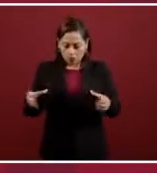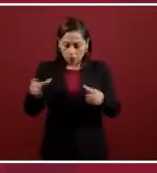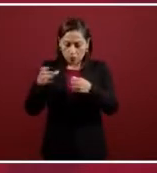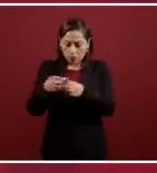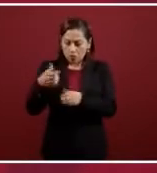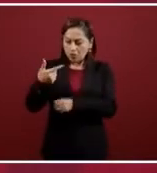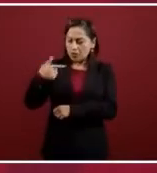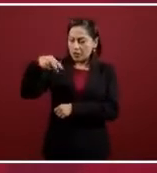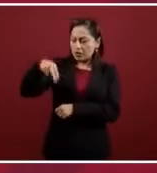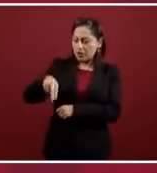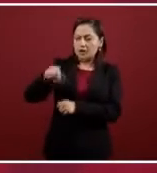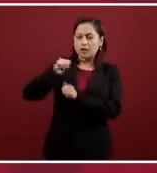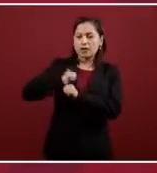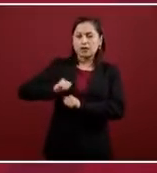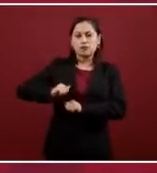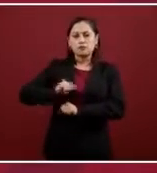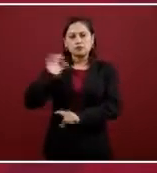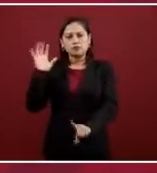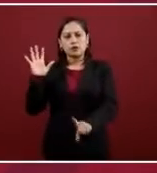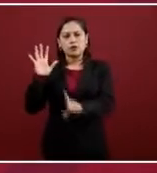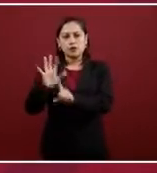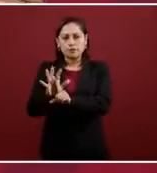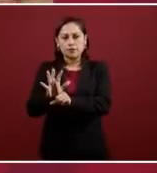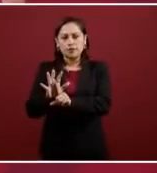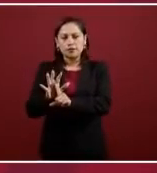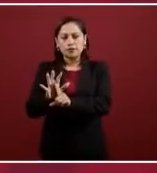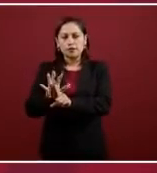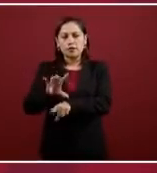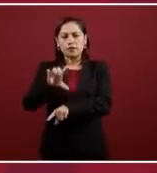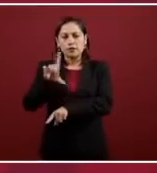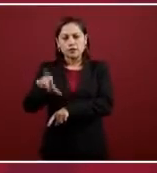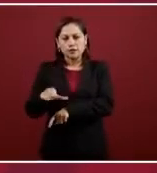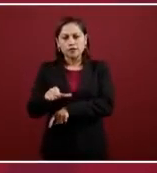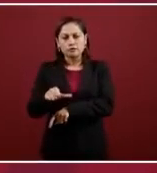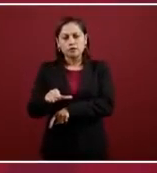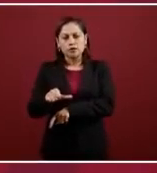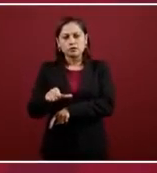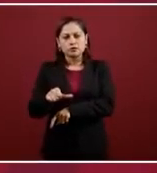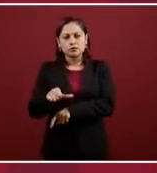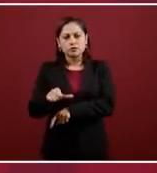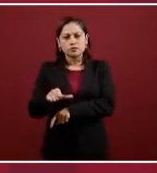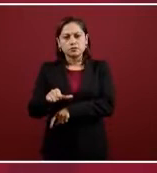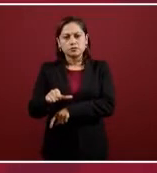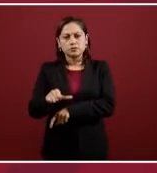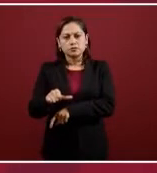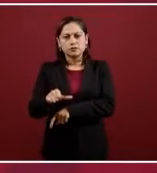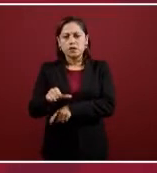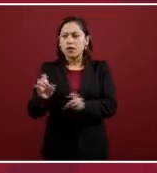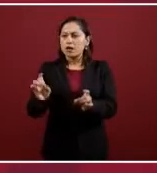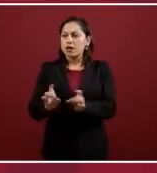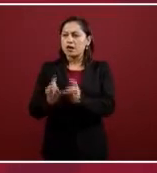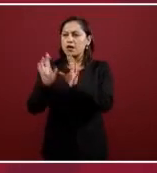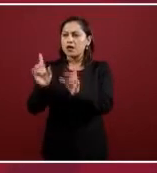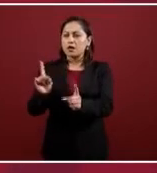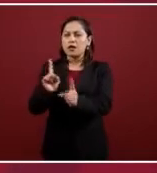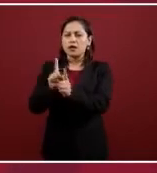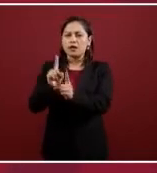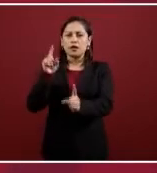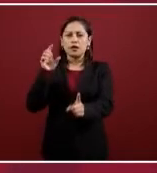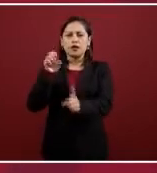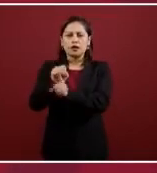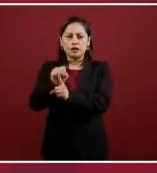Guardia Nacional y se encontraron con el presunto delincuente. Pues